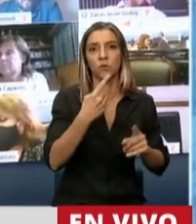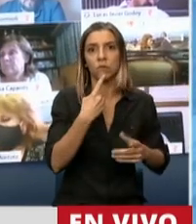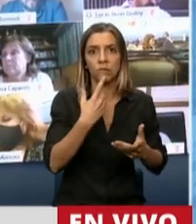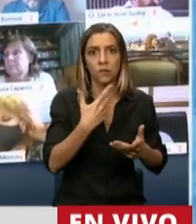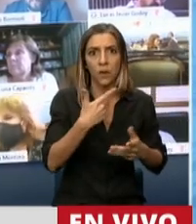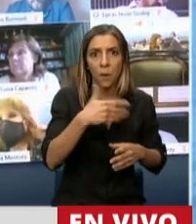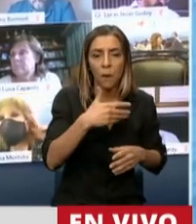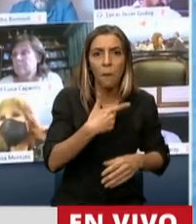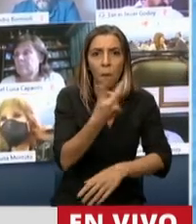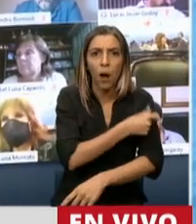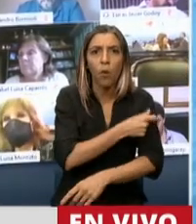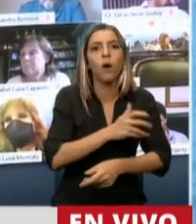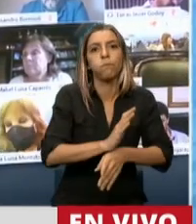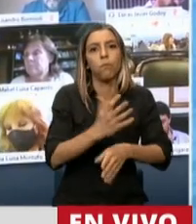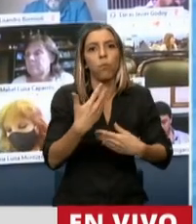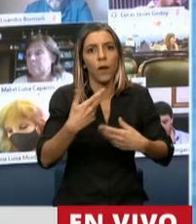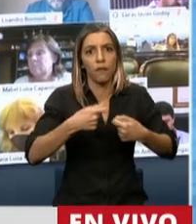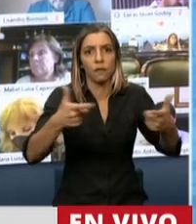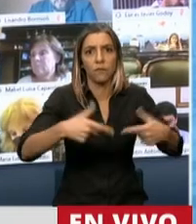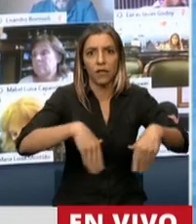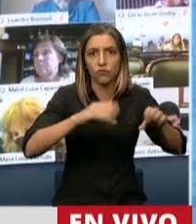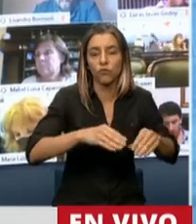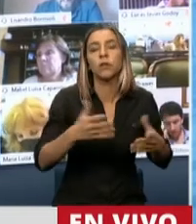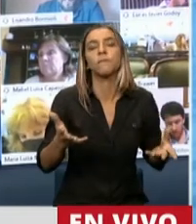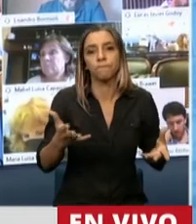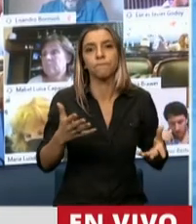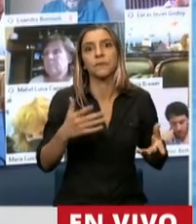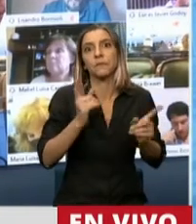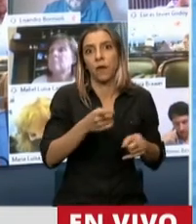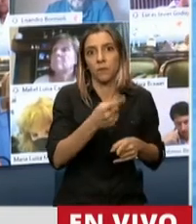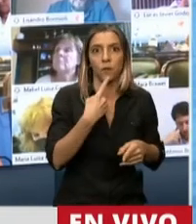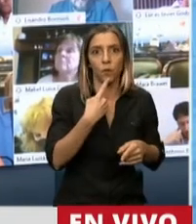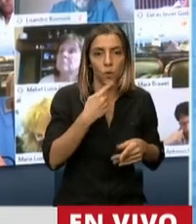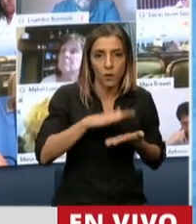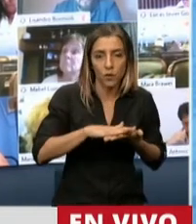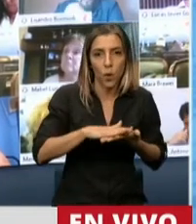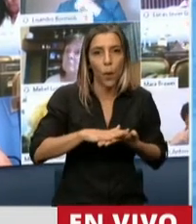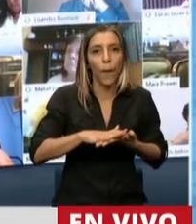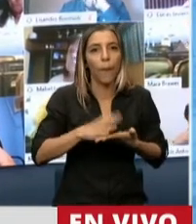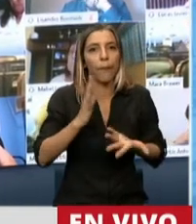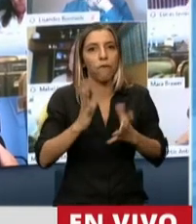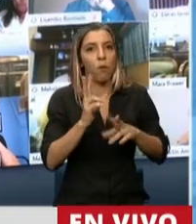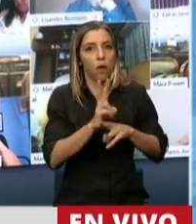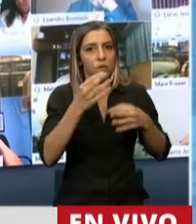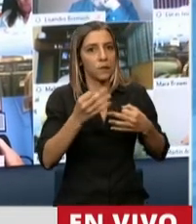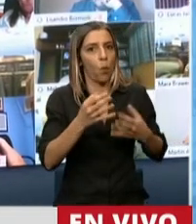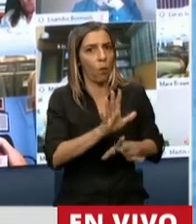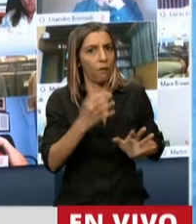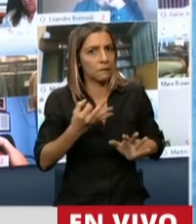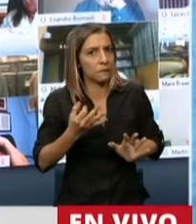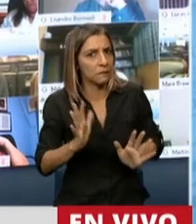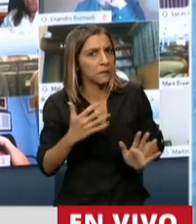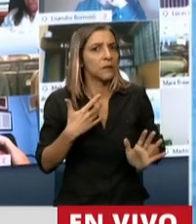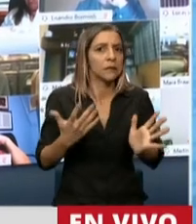aplicársela y también saber si va a ser segura. Y es ahí donde nosotros tenemos que velar y hacer que esta